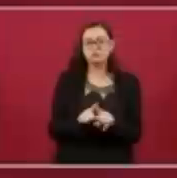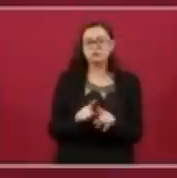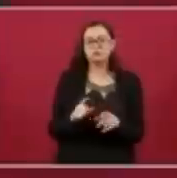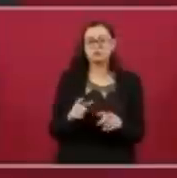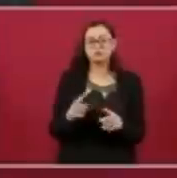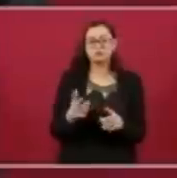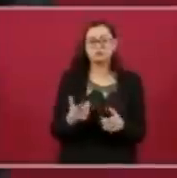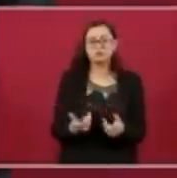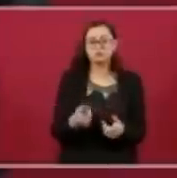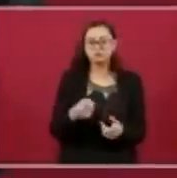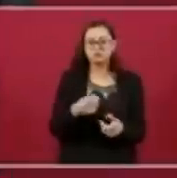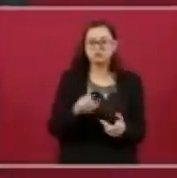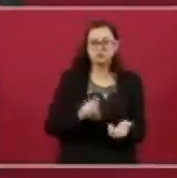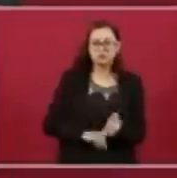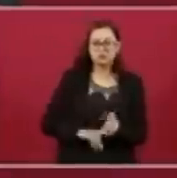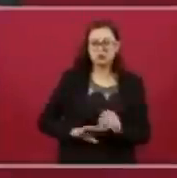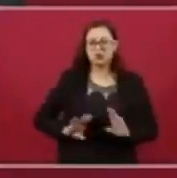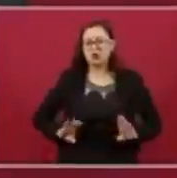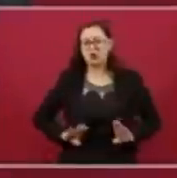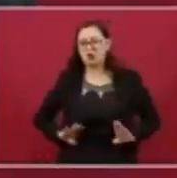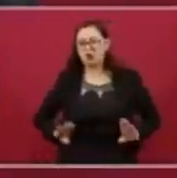una actitud